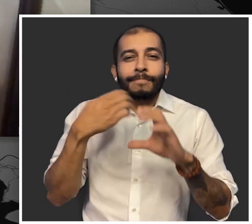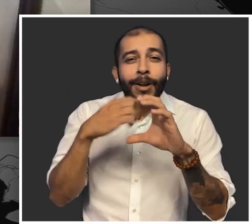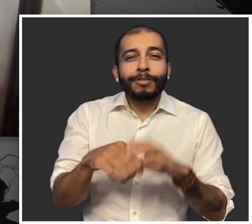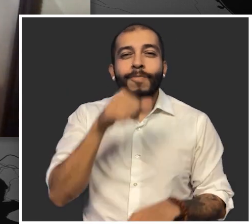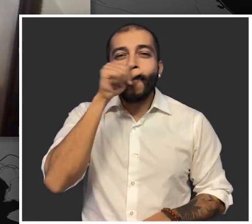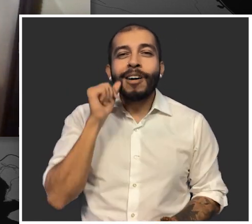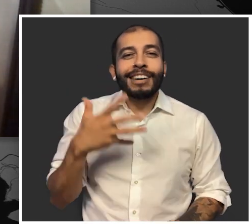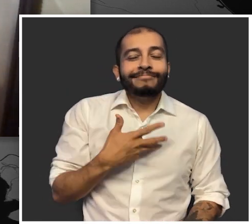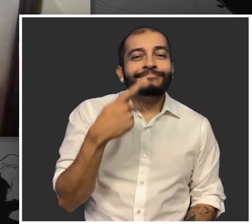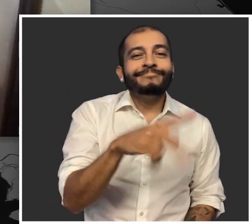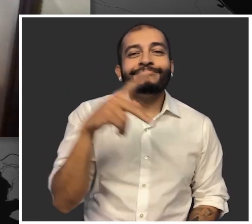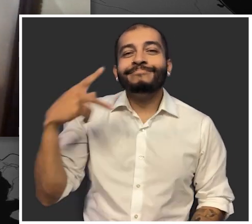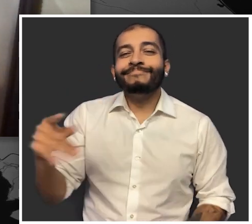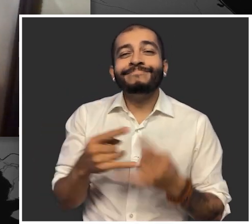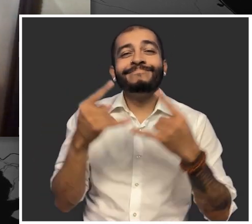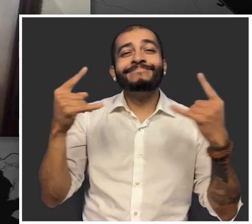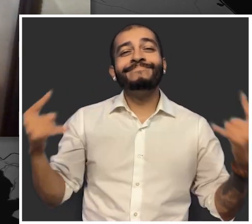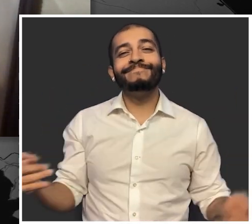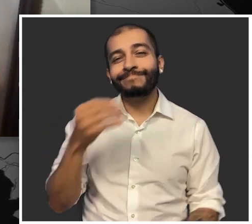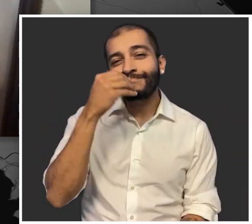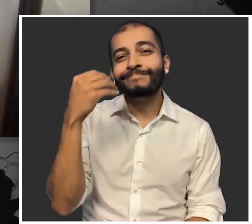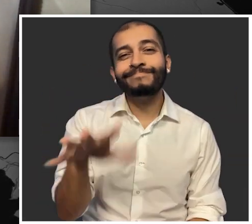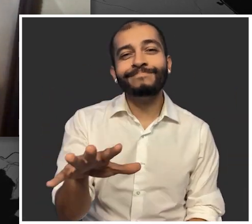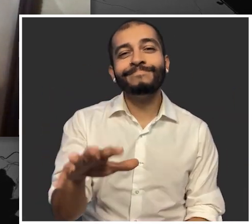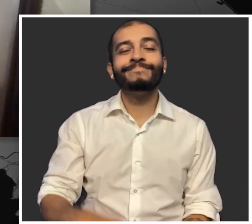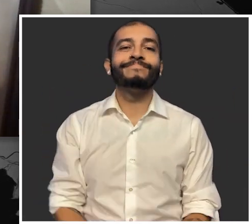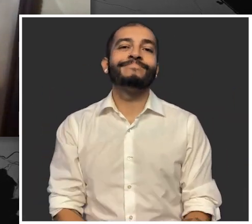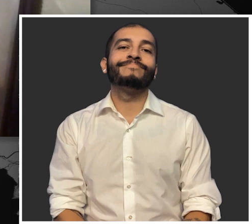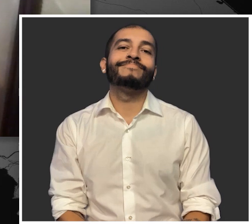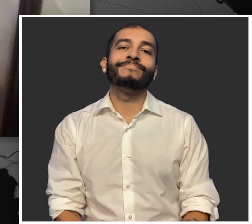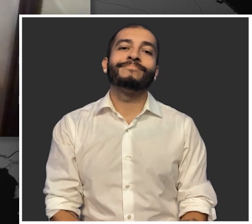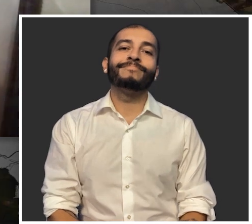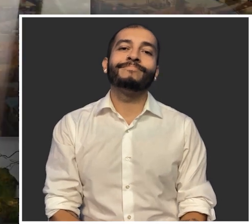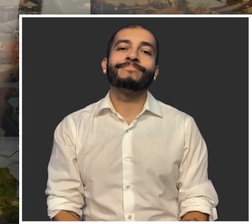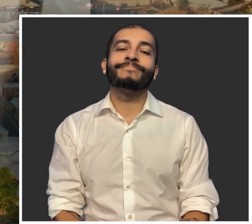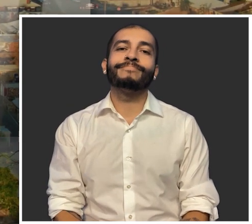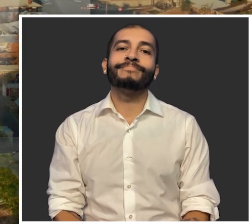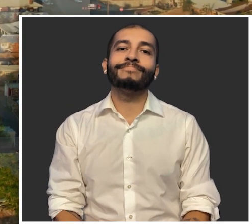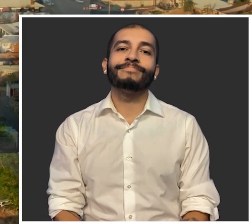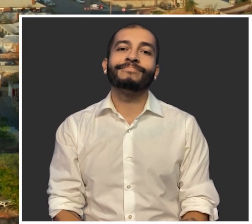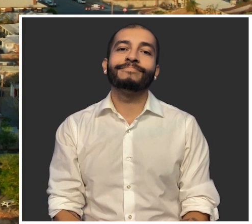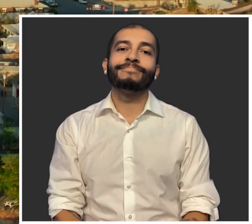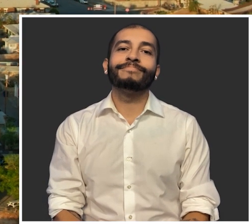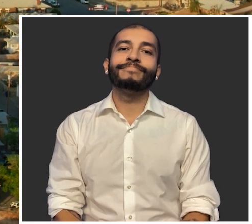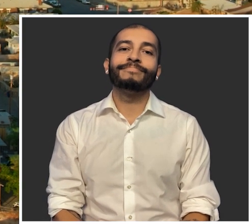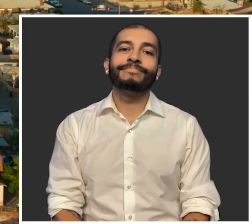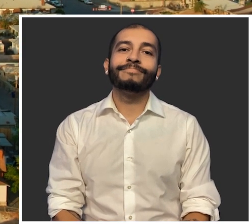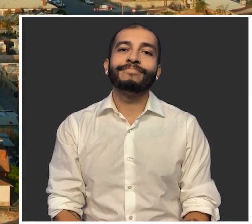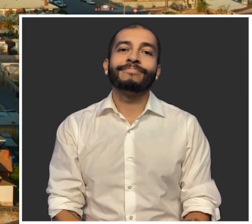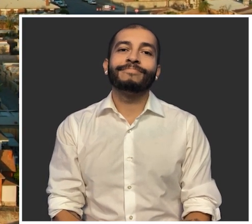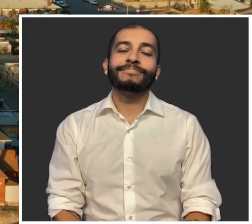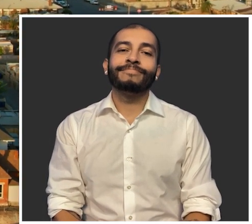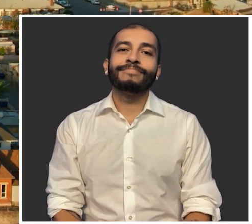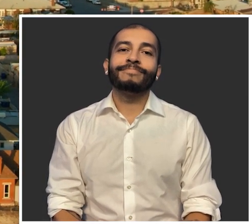están entendiendo que El Paso y Juárez tienen su propia belleza histórica. El Paso al atardecer. Las